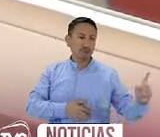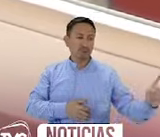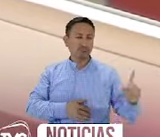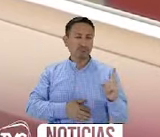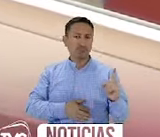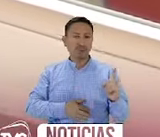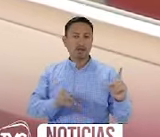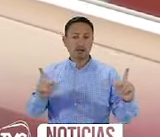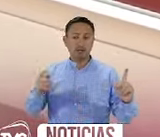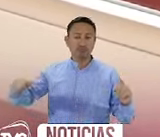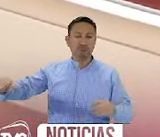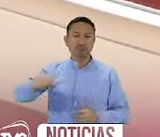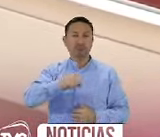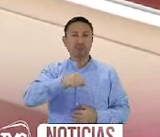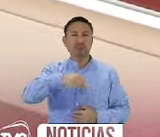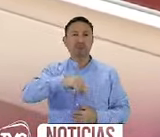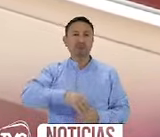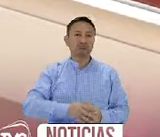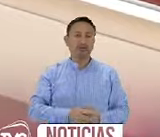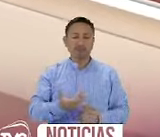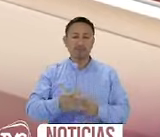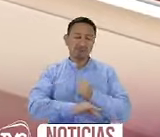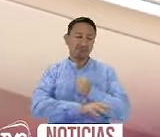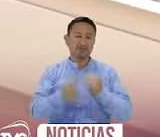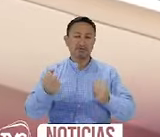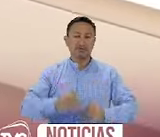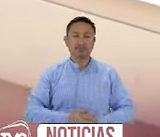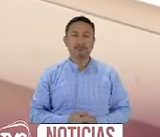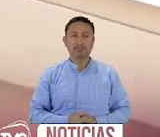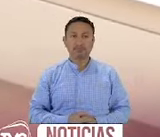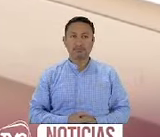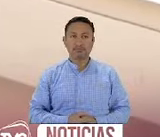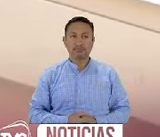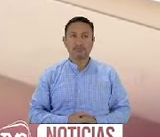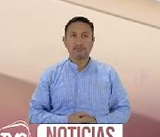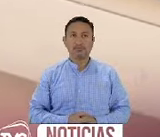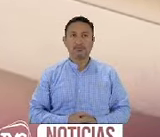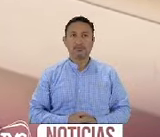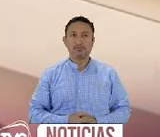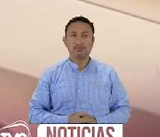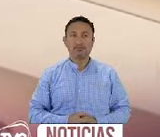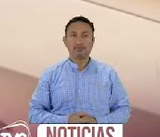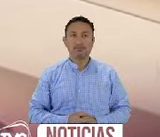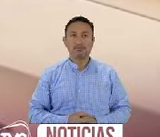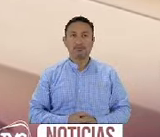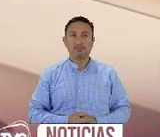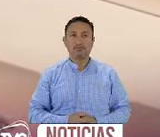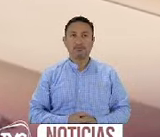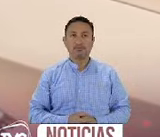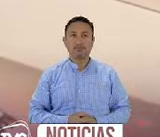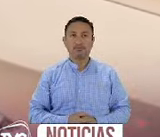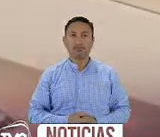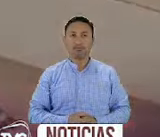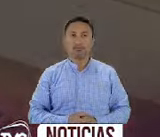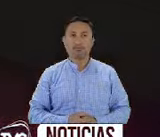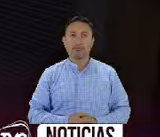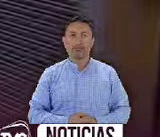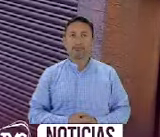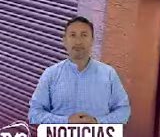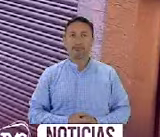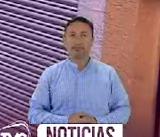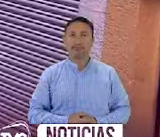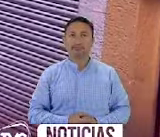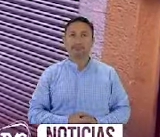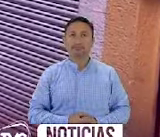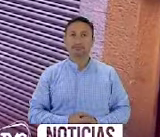igual se le llevó en ese tiempo el control de la televisión, porque no había nada más. Los negocios de a